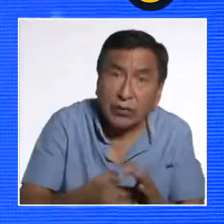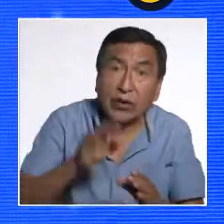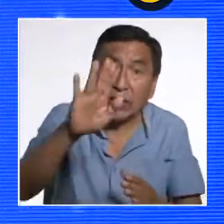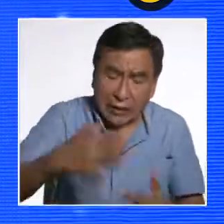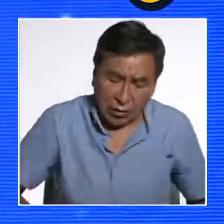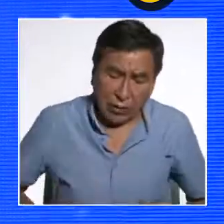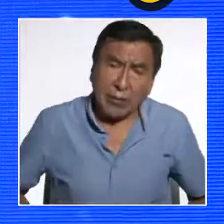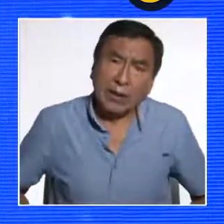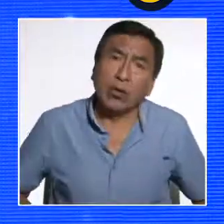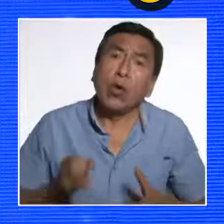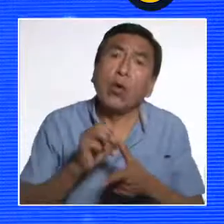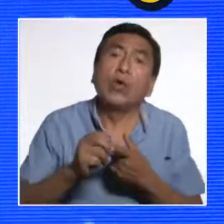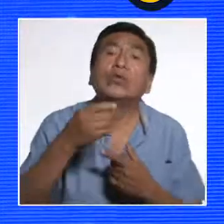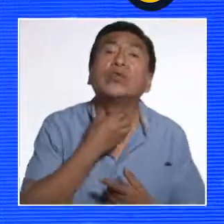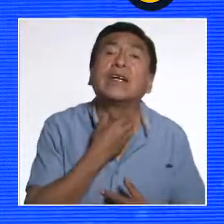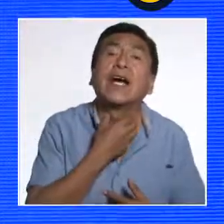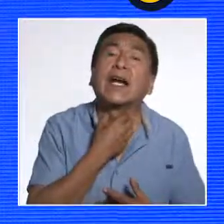vientre o de tu garganta.